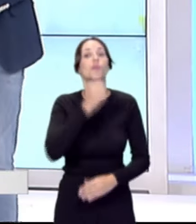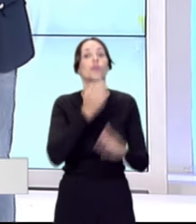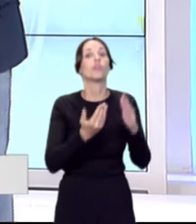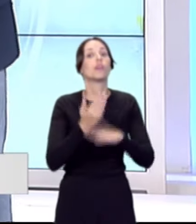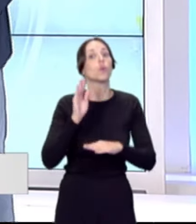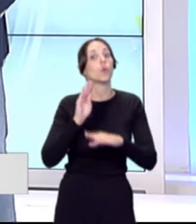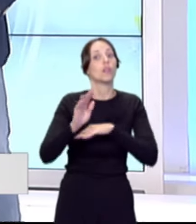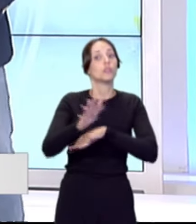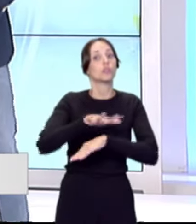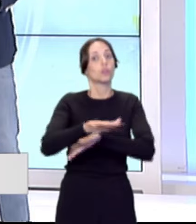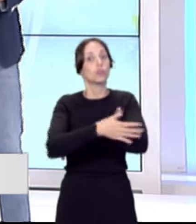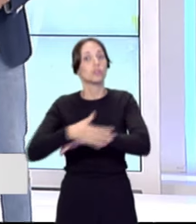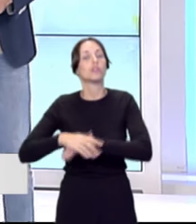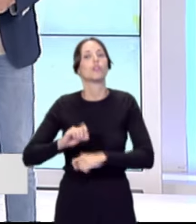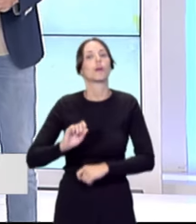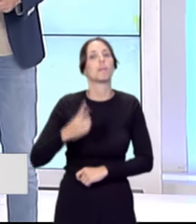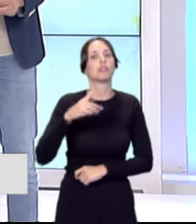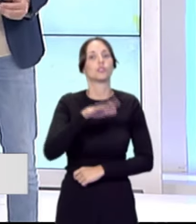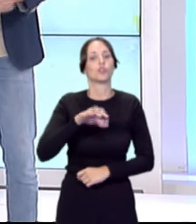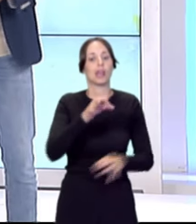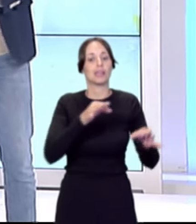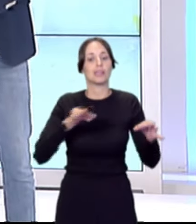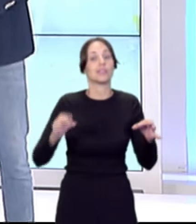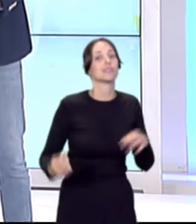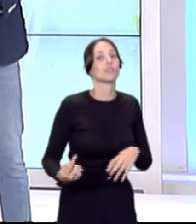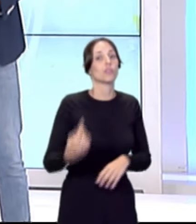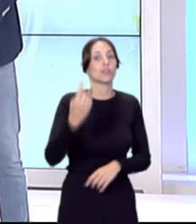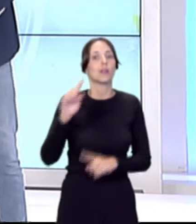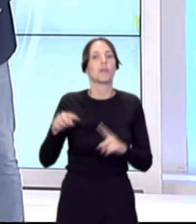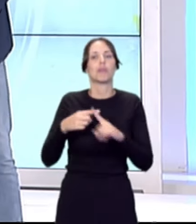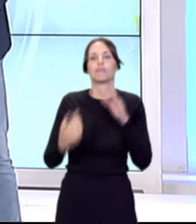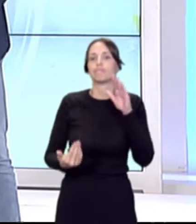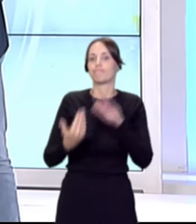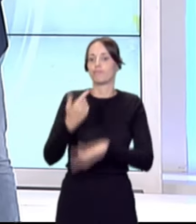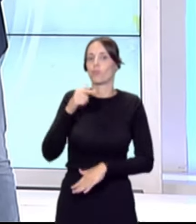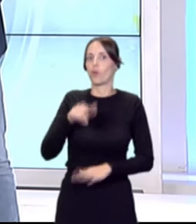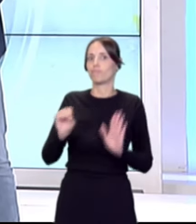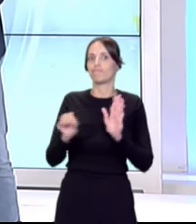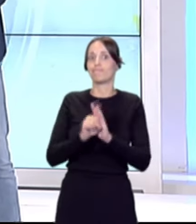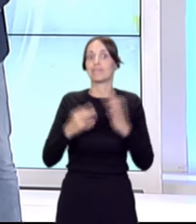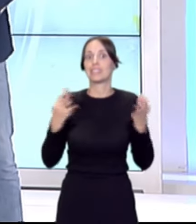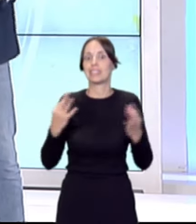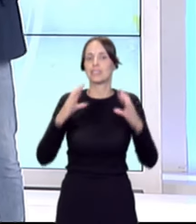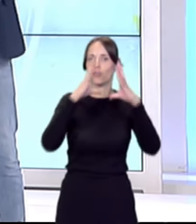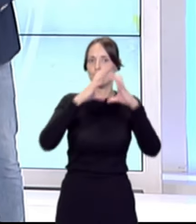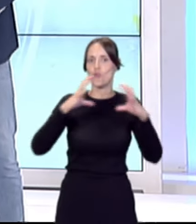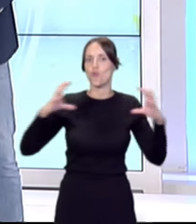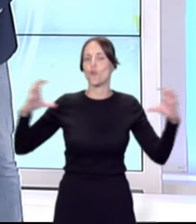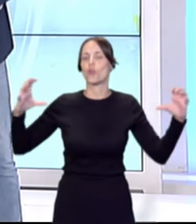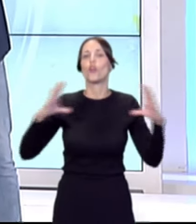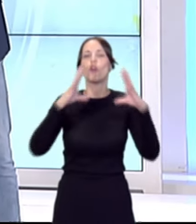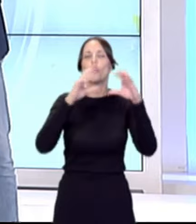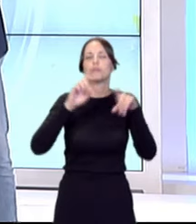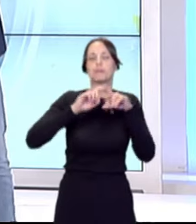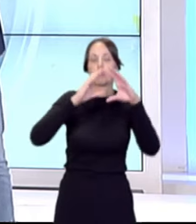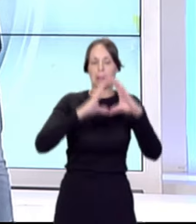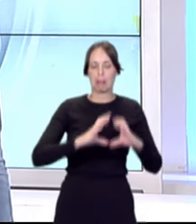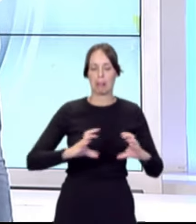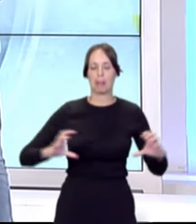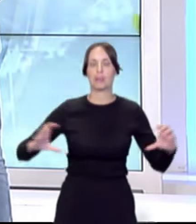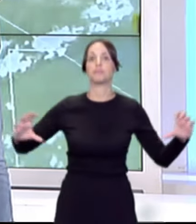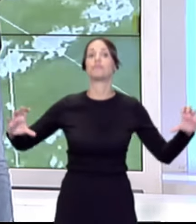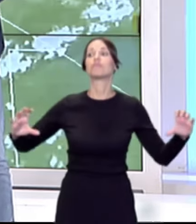en zonas costeras, sobre todo por el norte de las islas, además con una jornada marcada por la nubosidad. Nubosidad de tipo bajo que vamos a ver a través